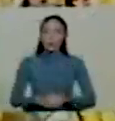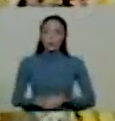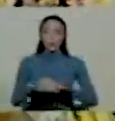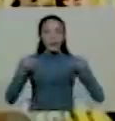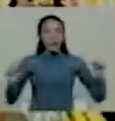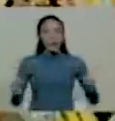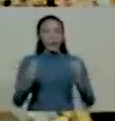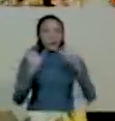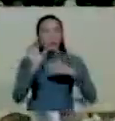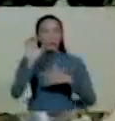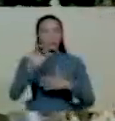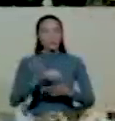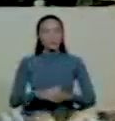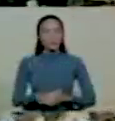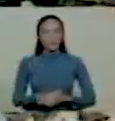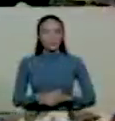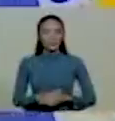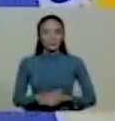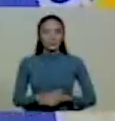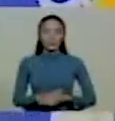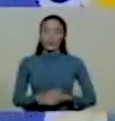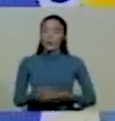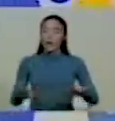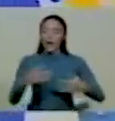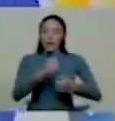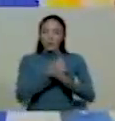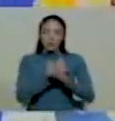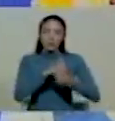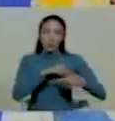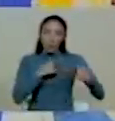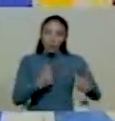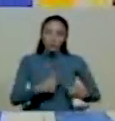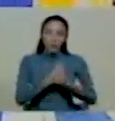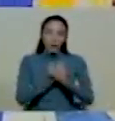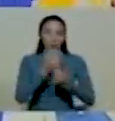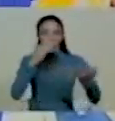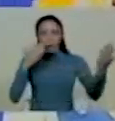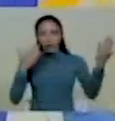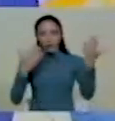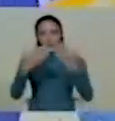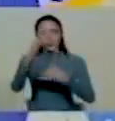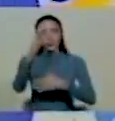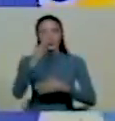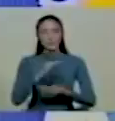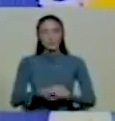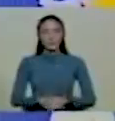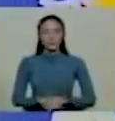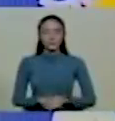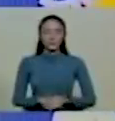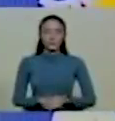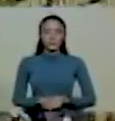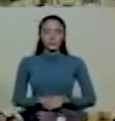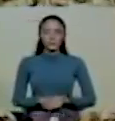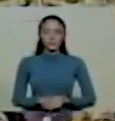la patria grande! Y digamos desde el corazón siempre, hasta la victoria